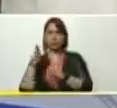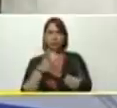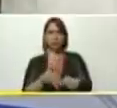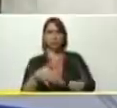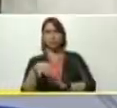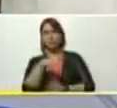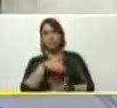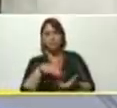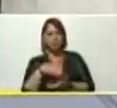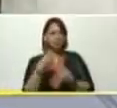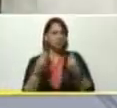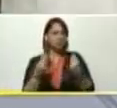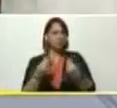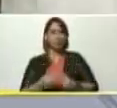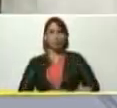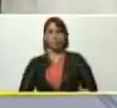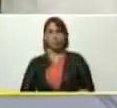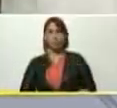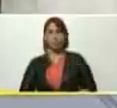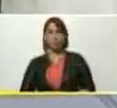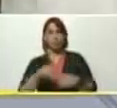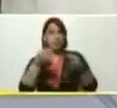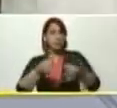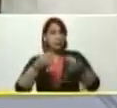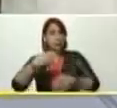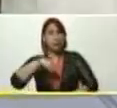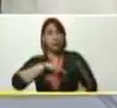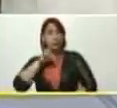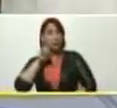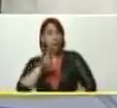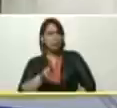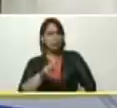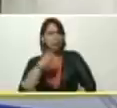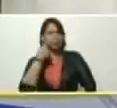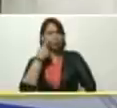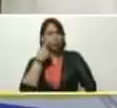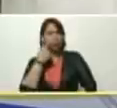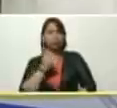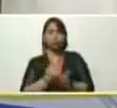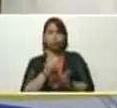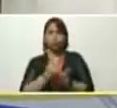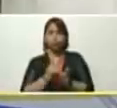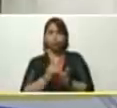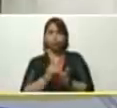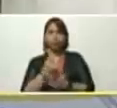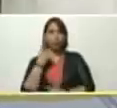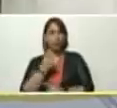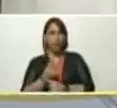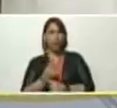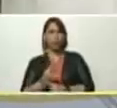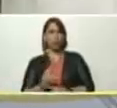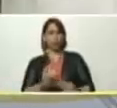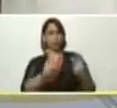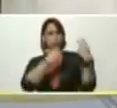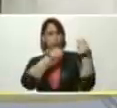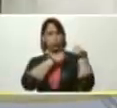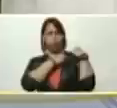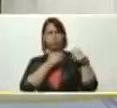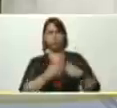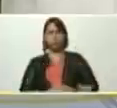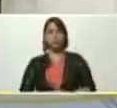aconteceres. Siempre estamos muy pendientes. Llevar el pulso de la situación. Un